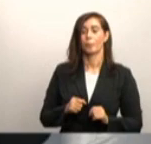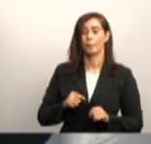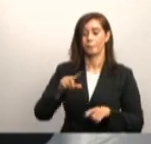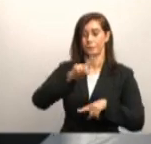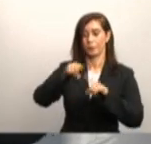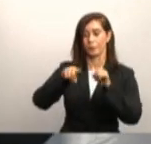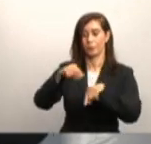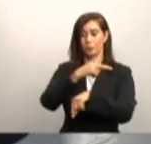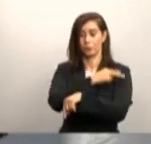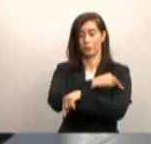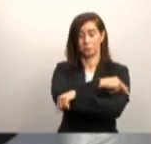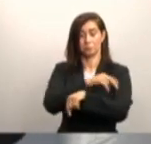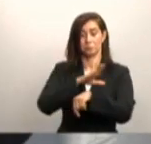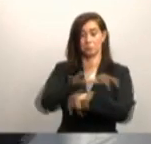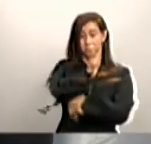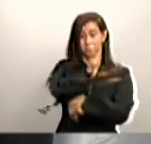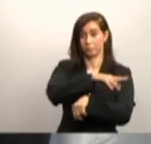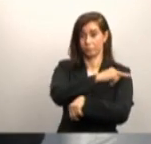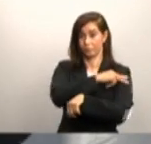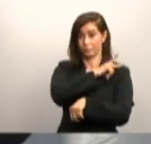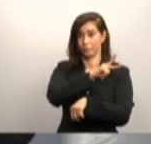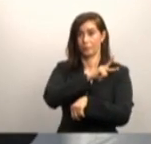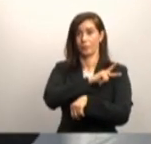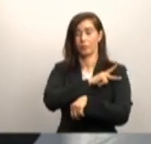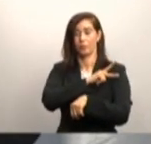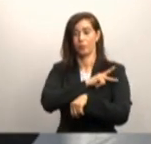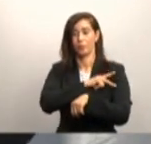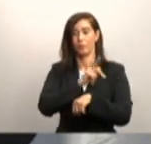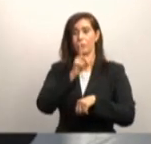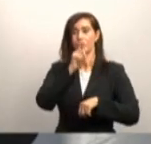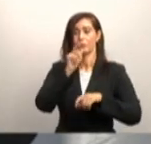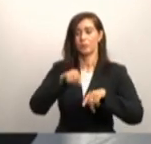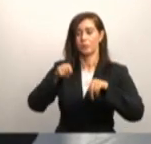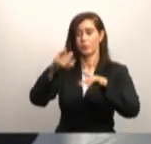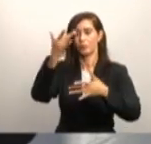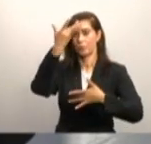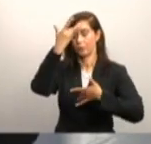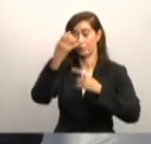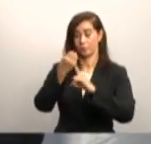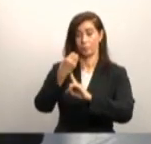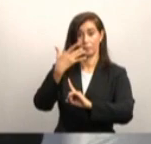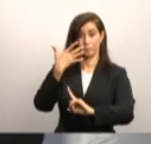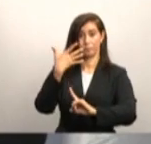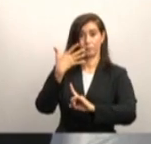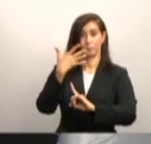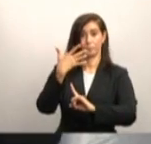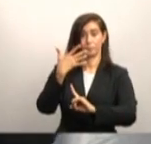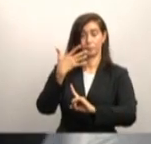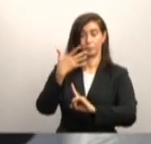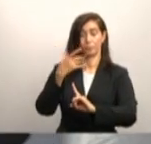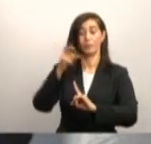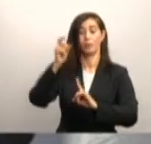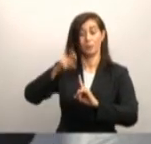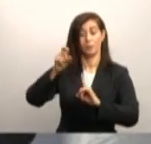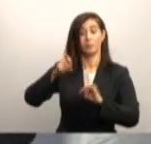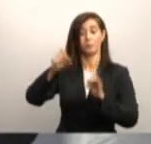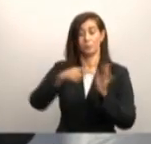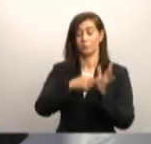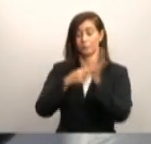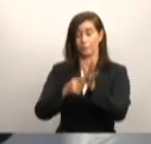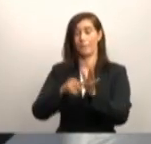de asistencia pública o privada que han reportado y deben reportar de manera obligatoria al